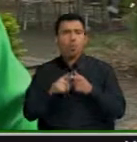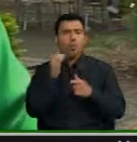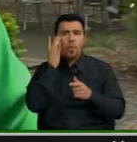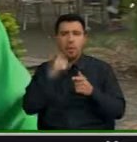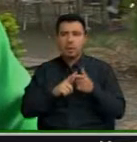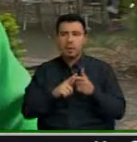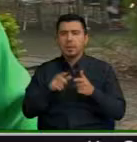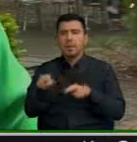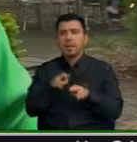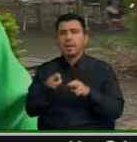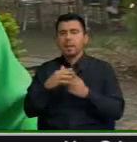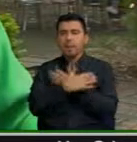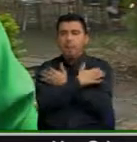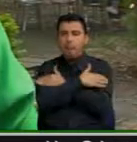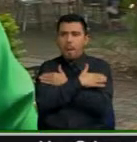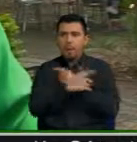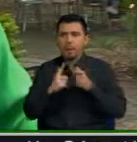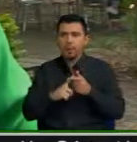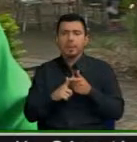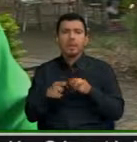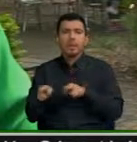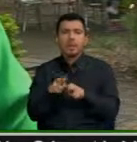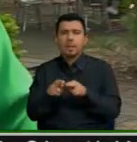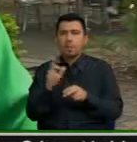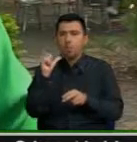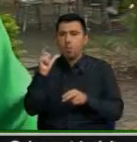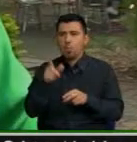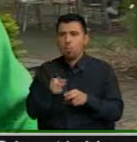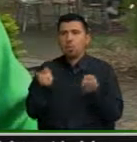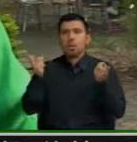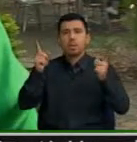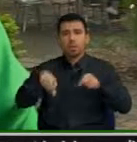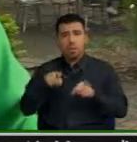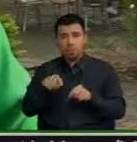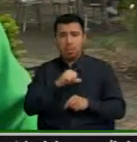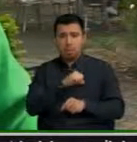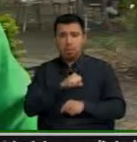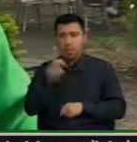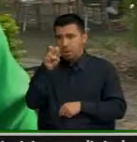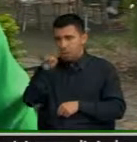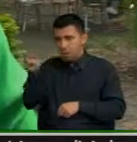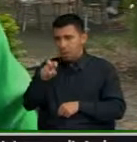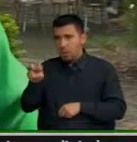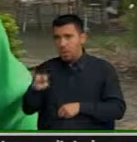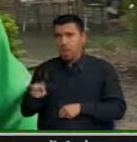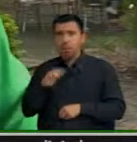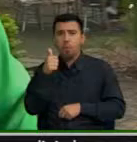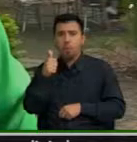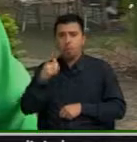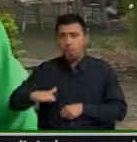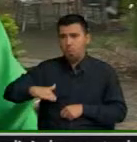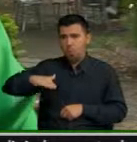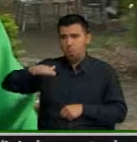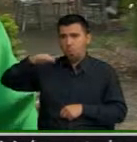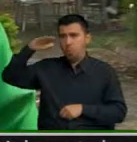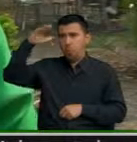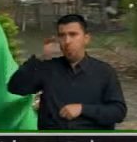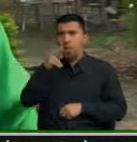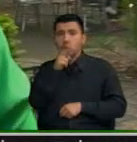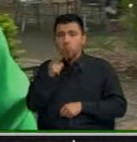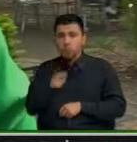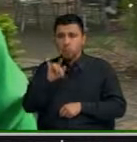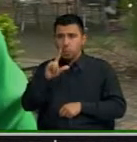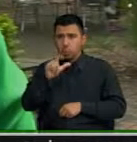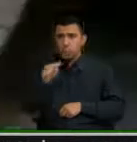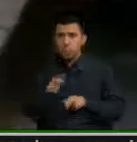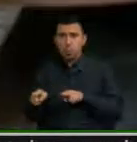Pamplonita. Tenemos en el área metropolitana de Cúcuta la tranquilidad de los muy buenos niveles de caudal que tiene el río Zulia, pero no podemos confiarnos en ello y tenemos